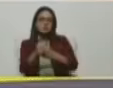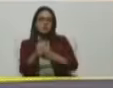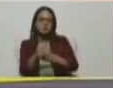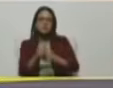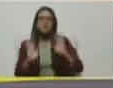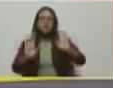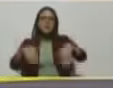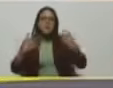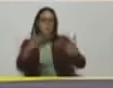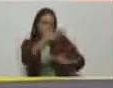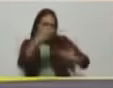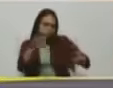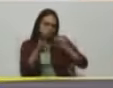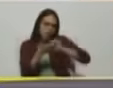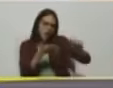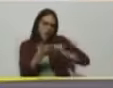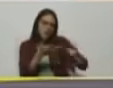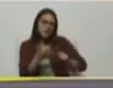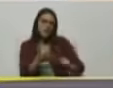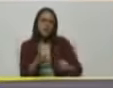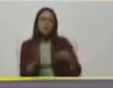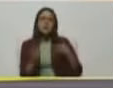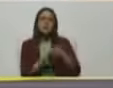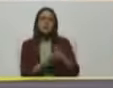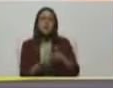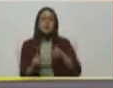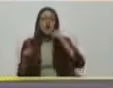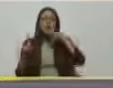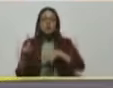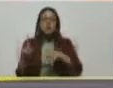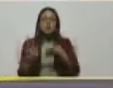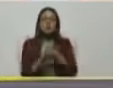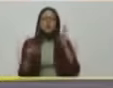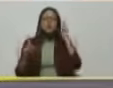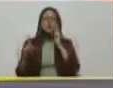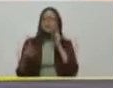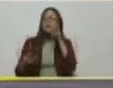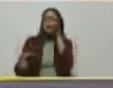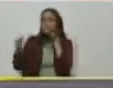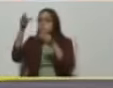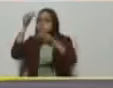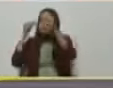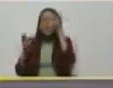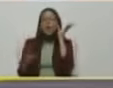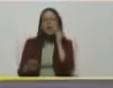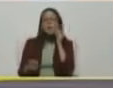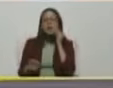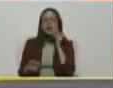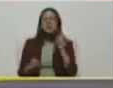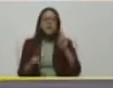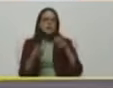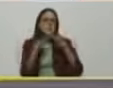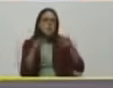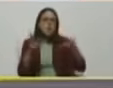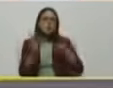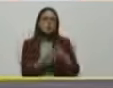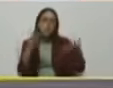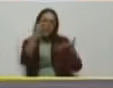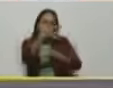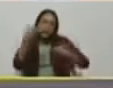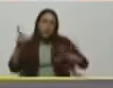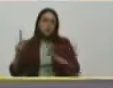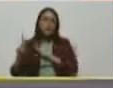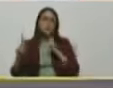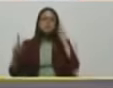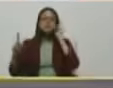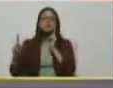Después escribió una de las más grandes biografías en base a su experiencia de vida y publicó cartas inéditas del libertador